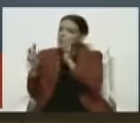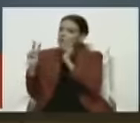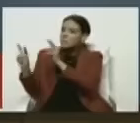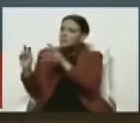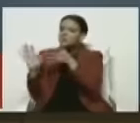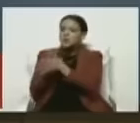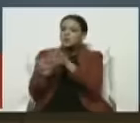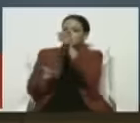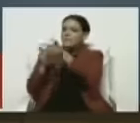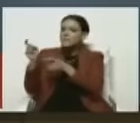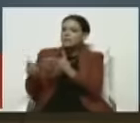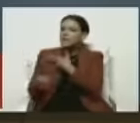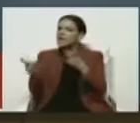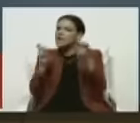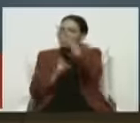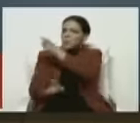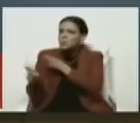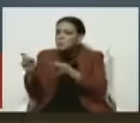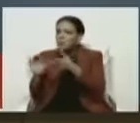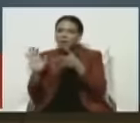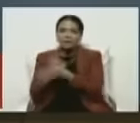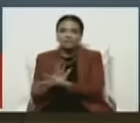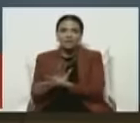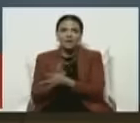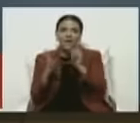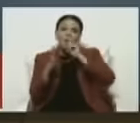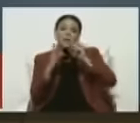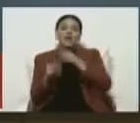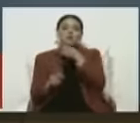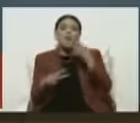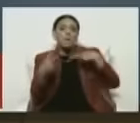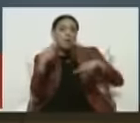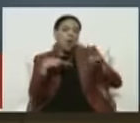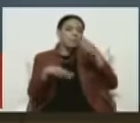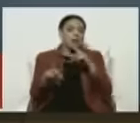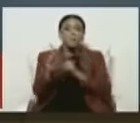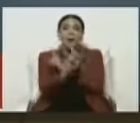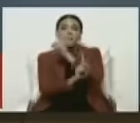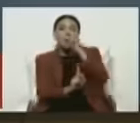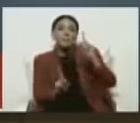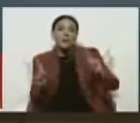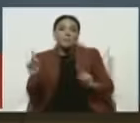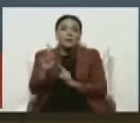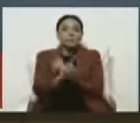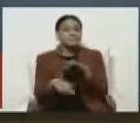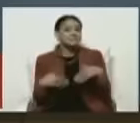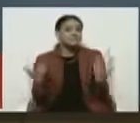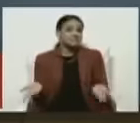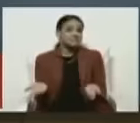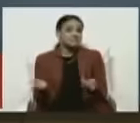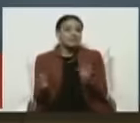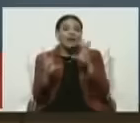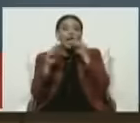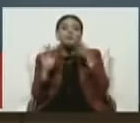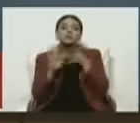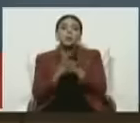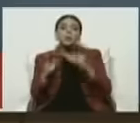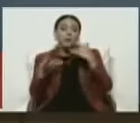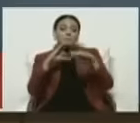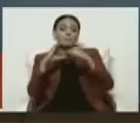Aragua buscando asaltar el Capitolio. Ya la mentira llegó a esos niveles